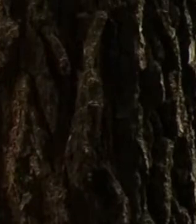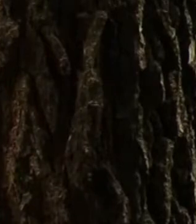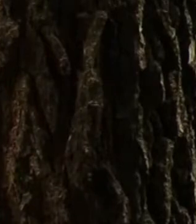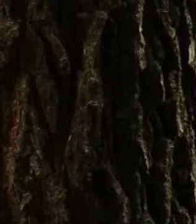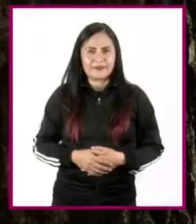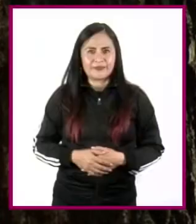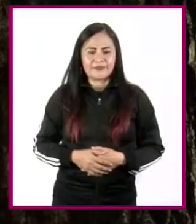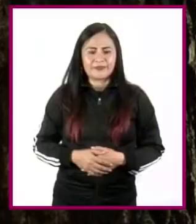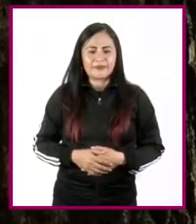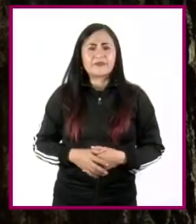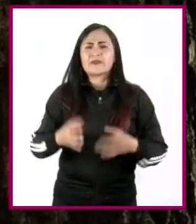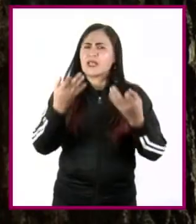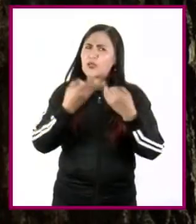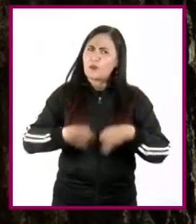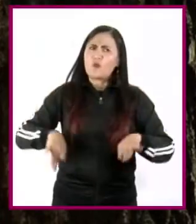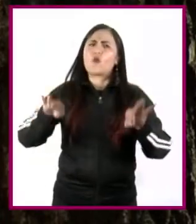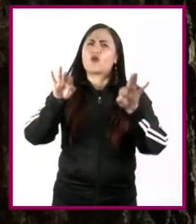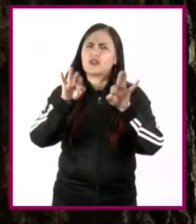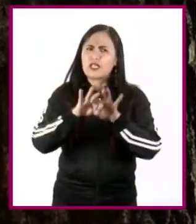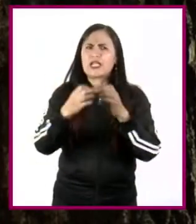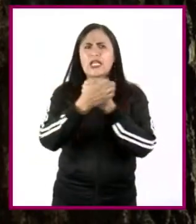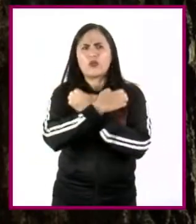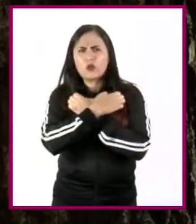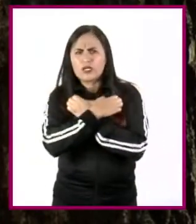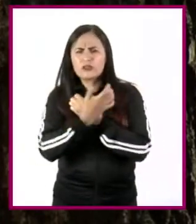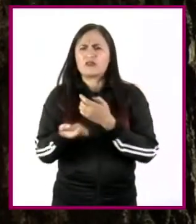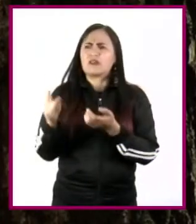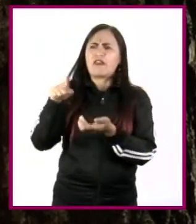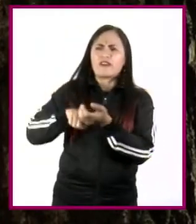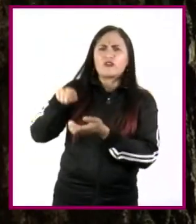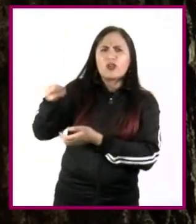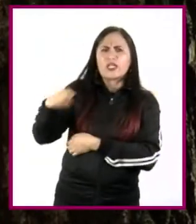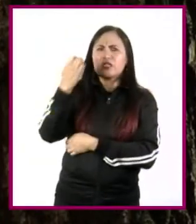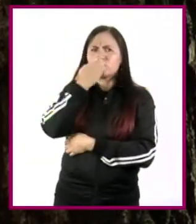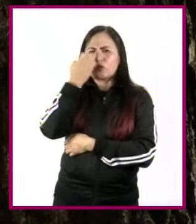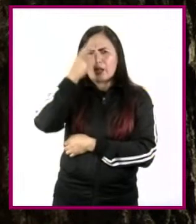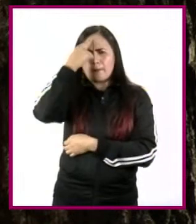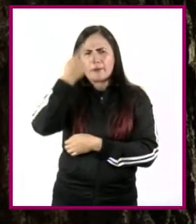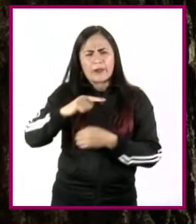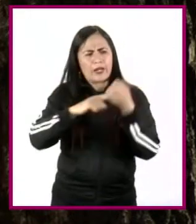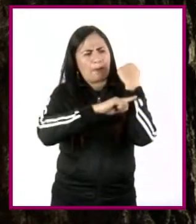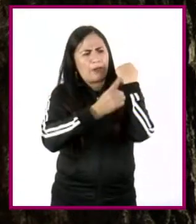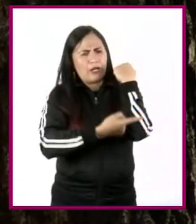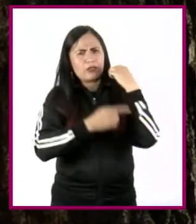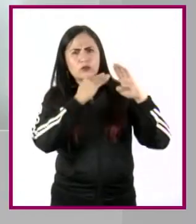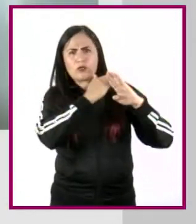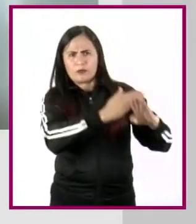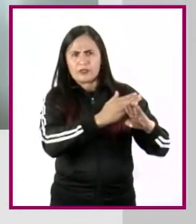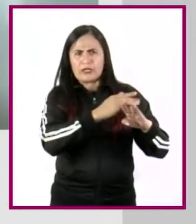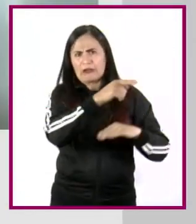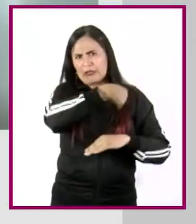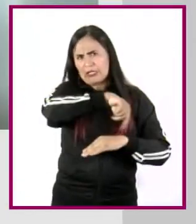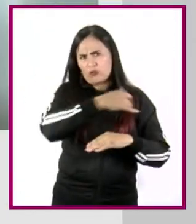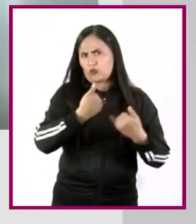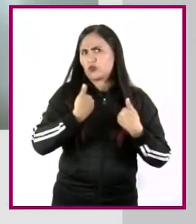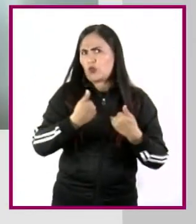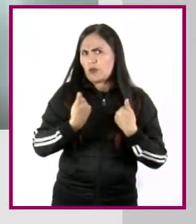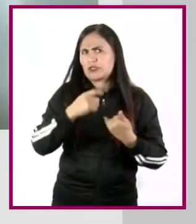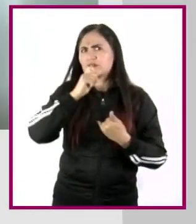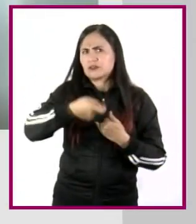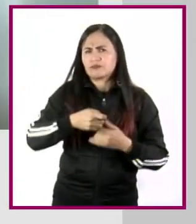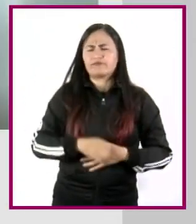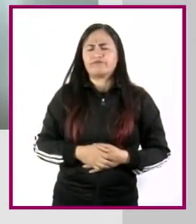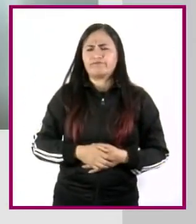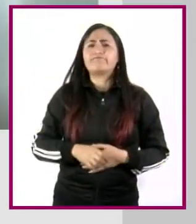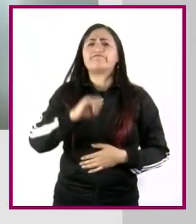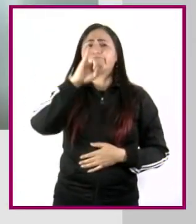¿Cuál es la importancia de la educación y el rol de las escuelas en la prevención del embarazo en los adolescentes? Mucha. Nos